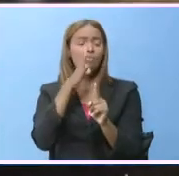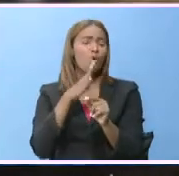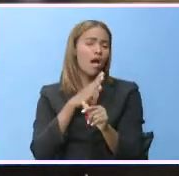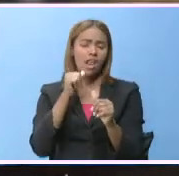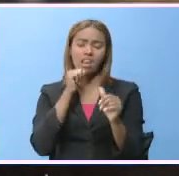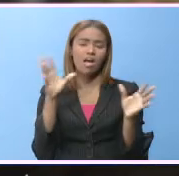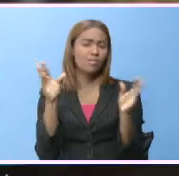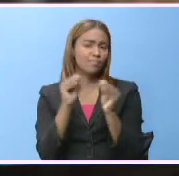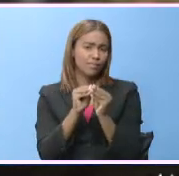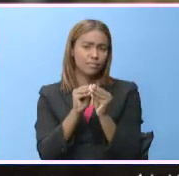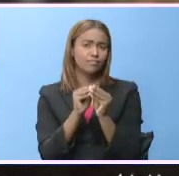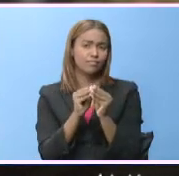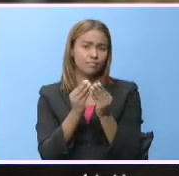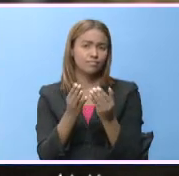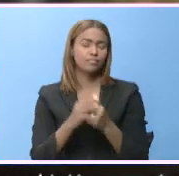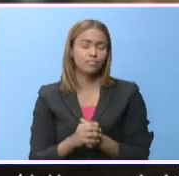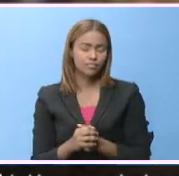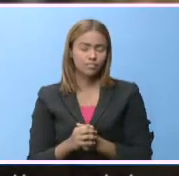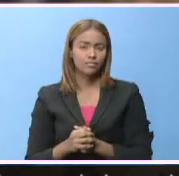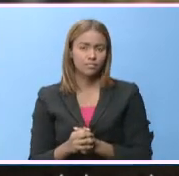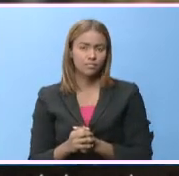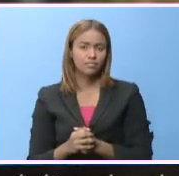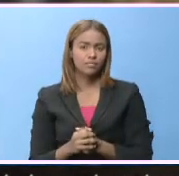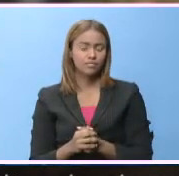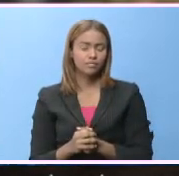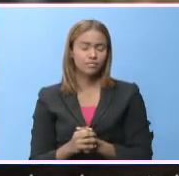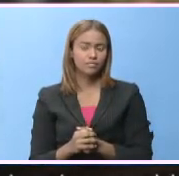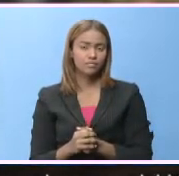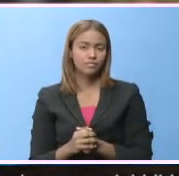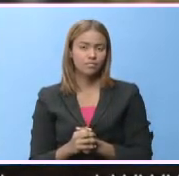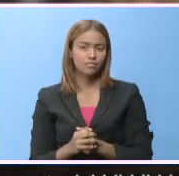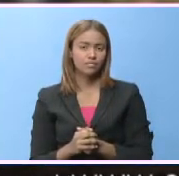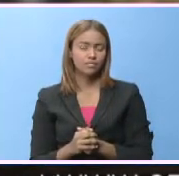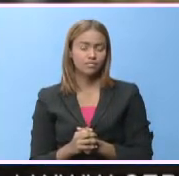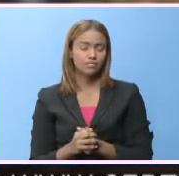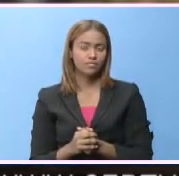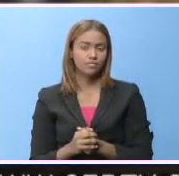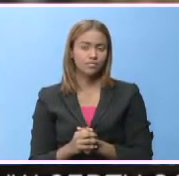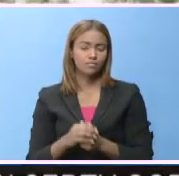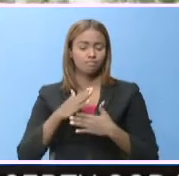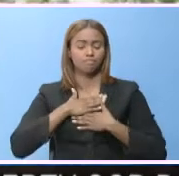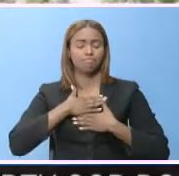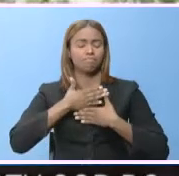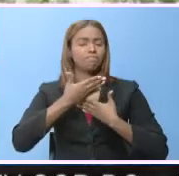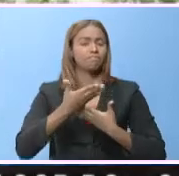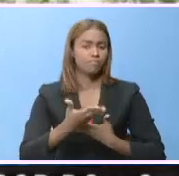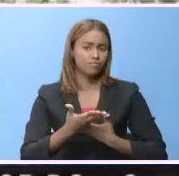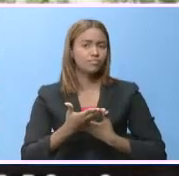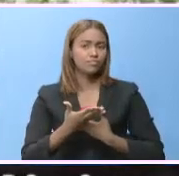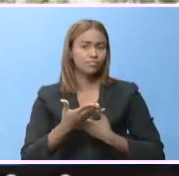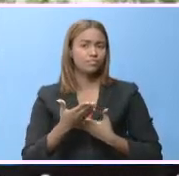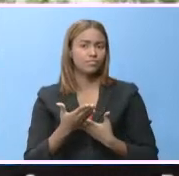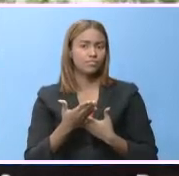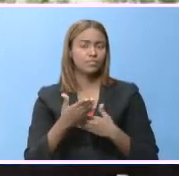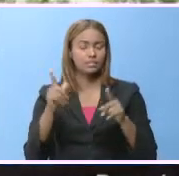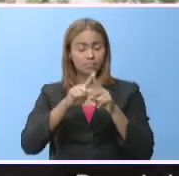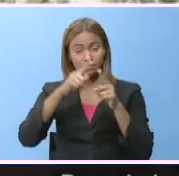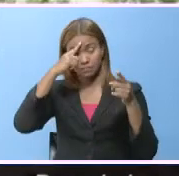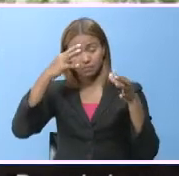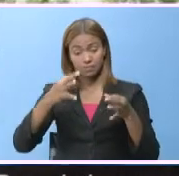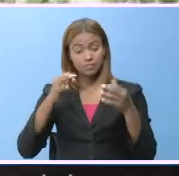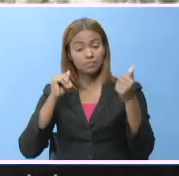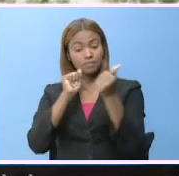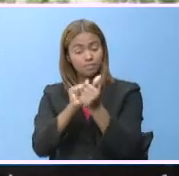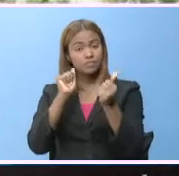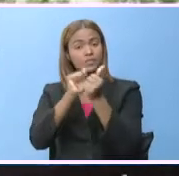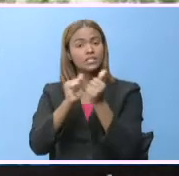mujeres deje de naturalizarse y justificarse. Solidaridad y decisión de